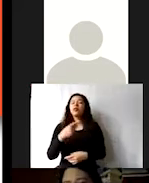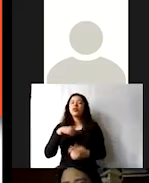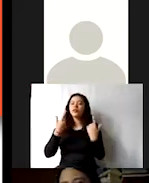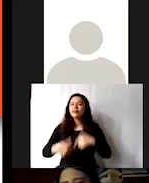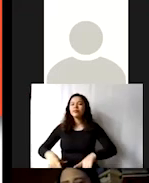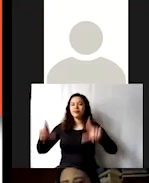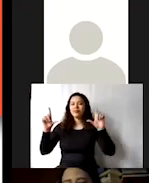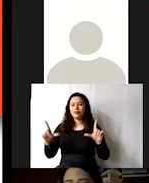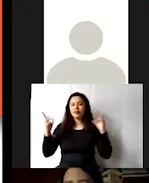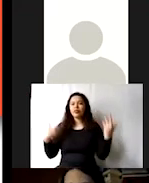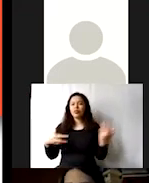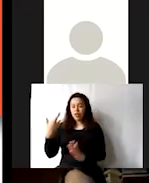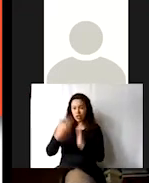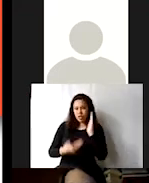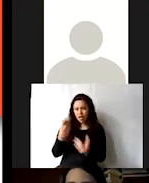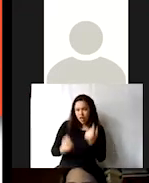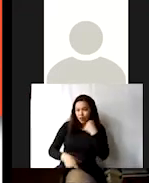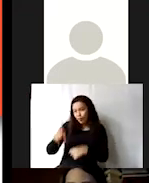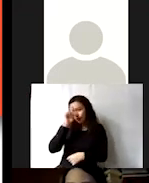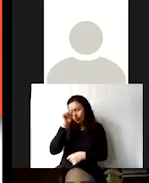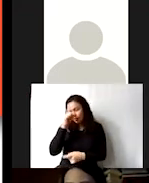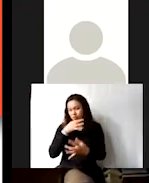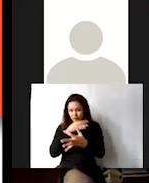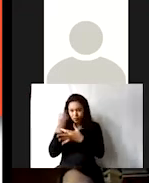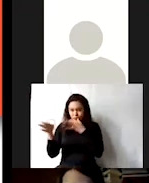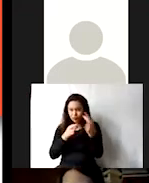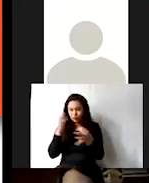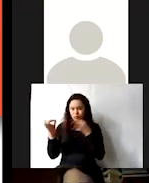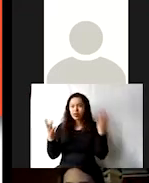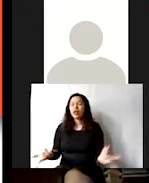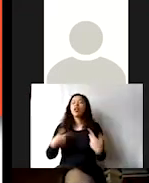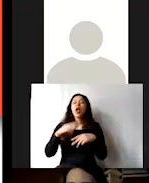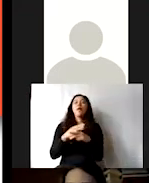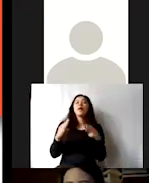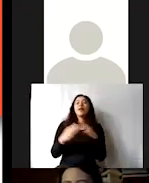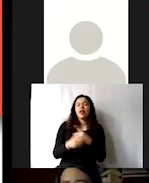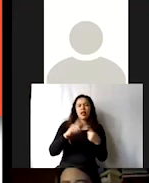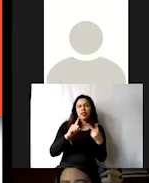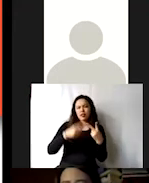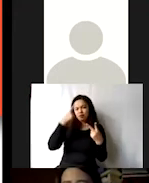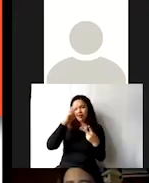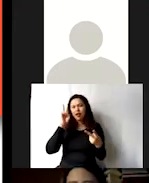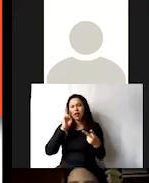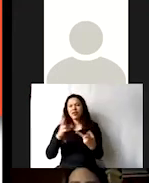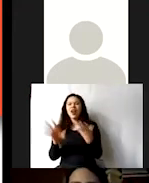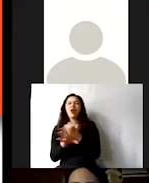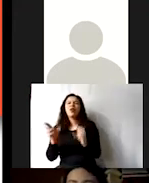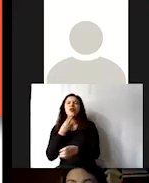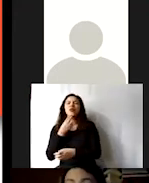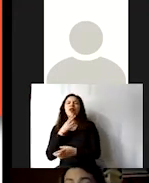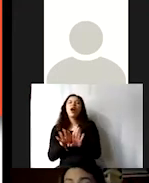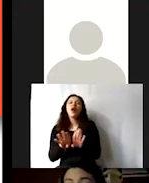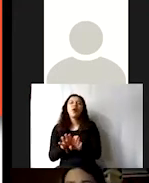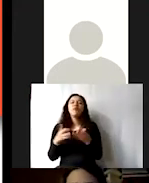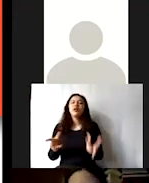la parte de taller algunos tips de socializar y les voy a incluir esta y otras herramientas y cómo visualizarlas porque puede que les